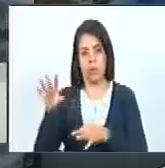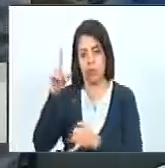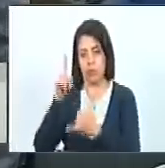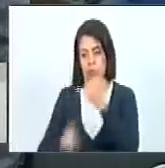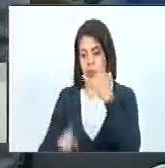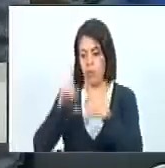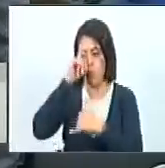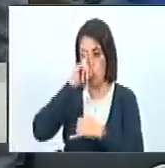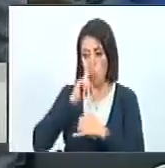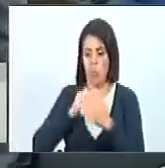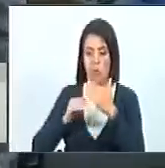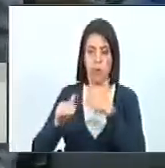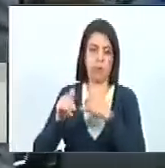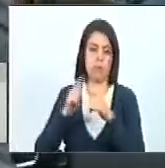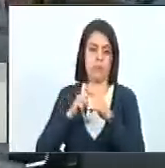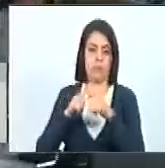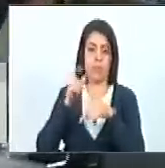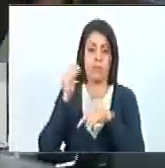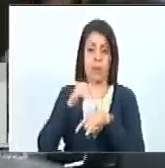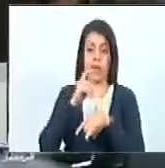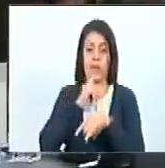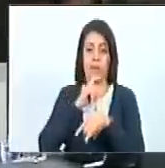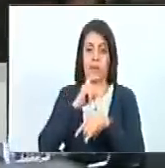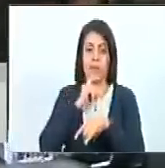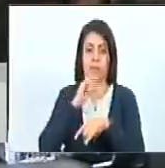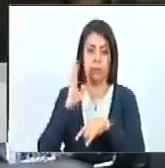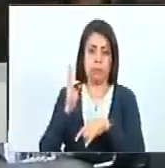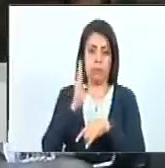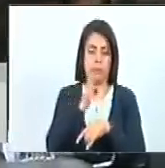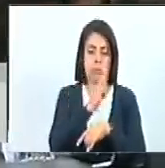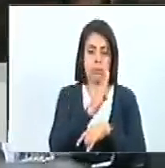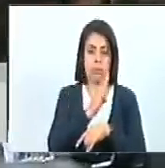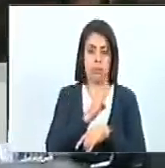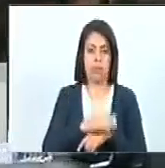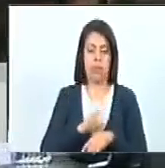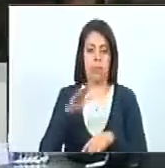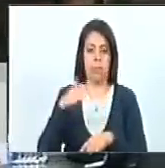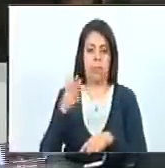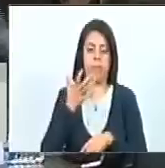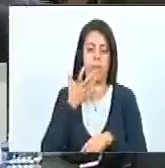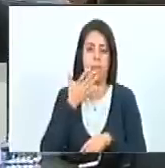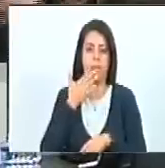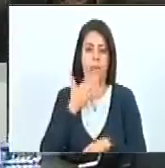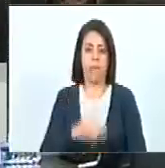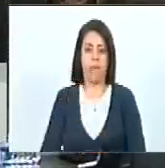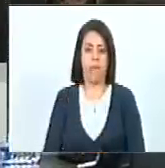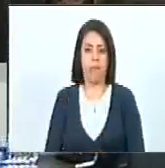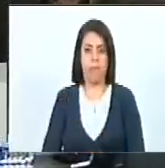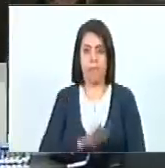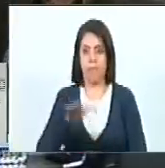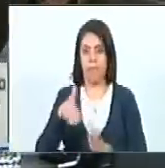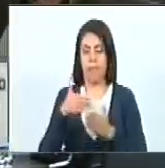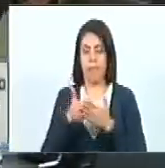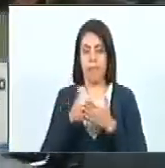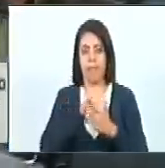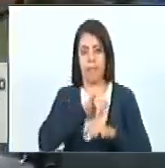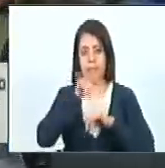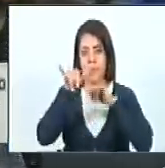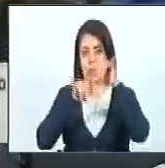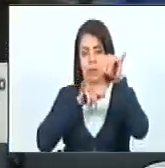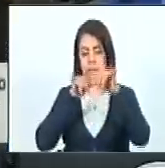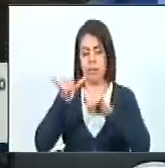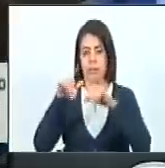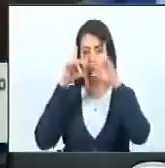años. En los momentos más duros de las sanciones, cuando por ejemplo todas las líneas aéreas